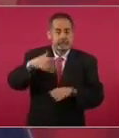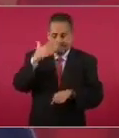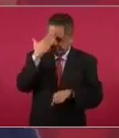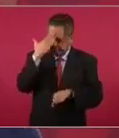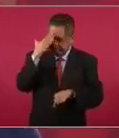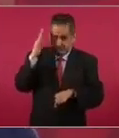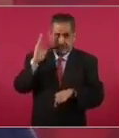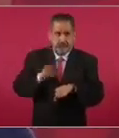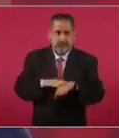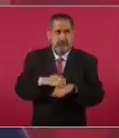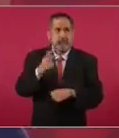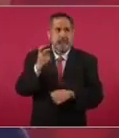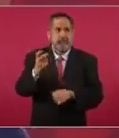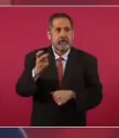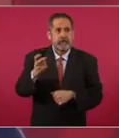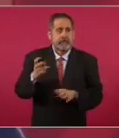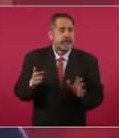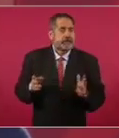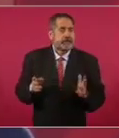Y por eso